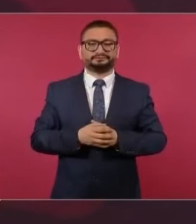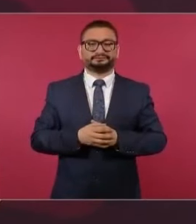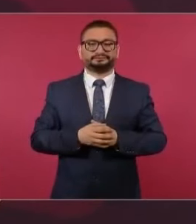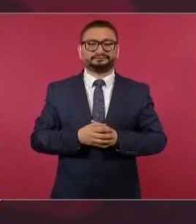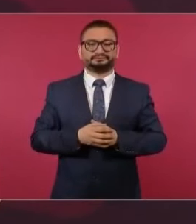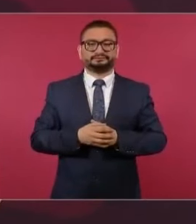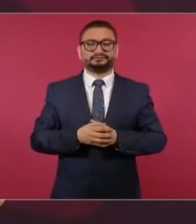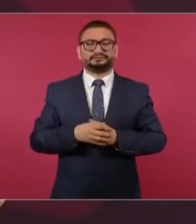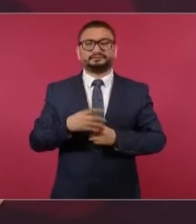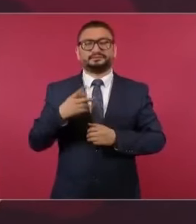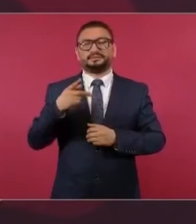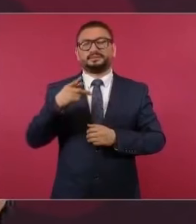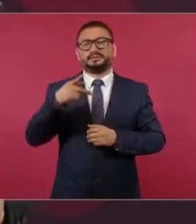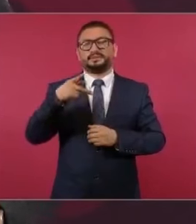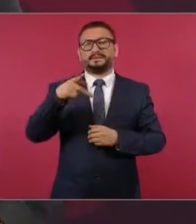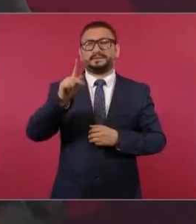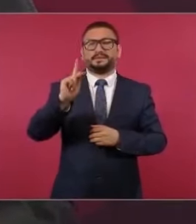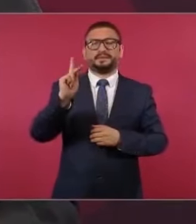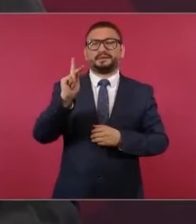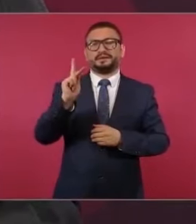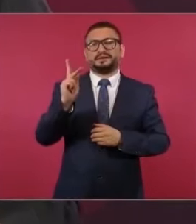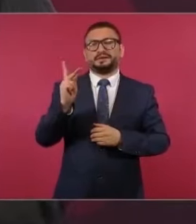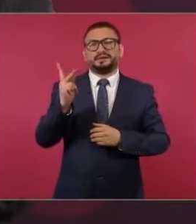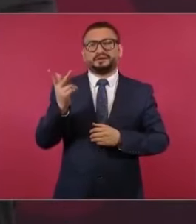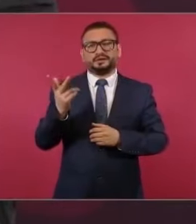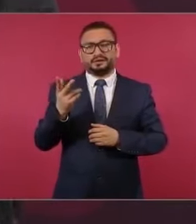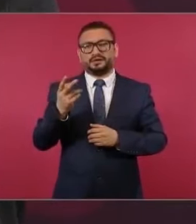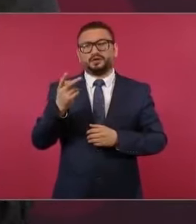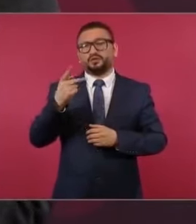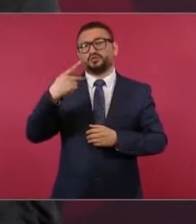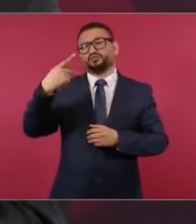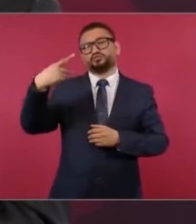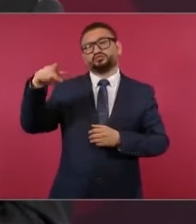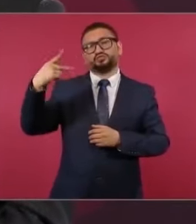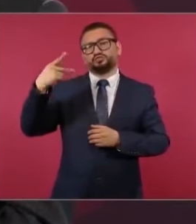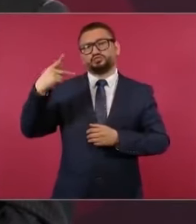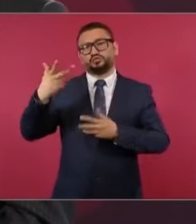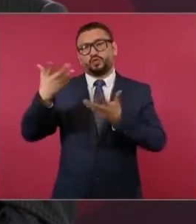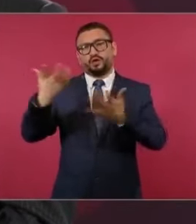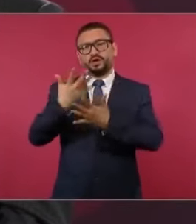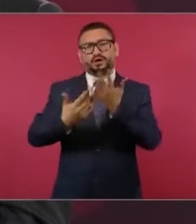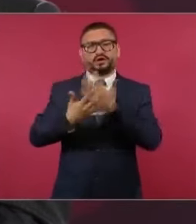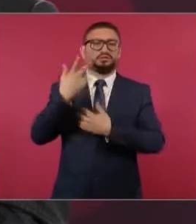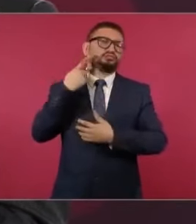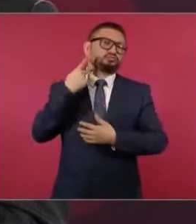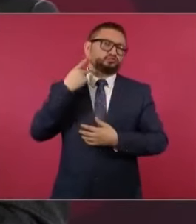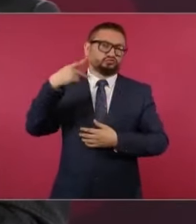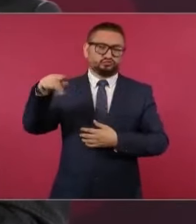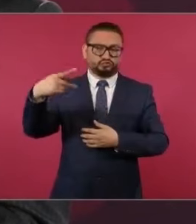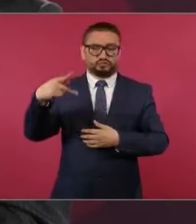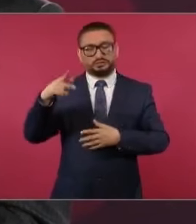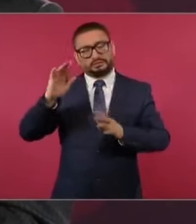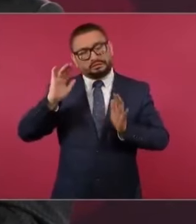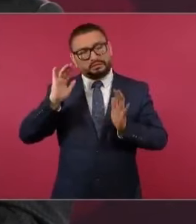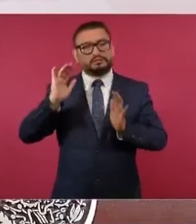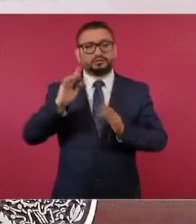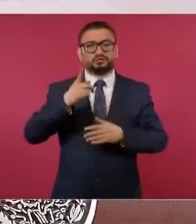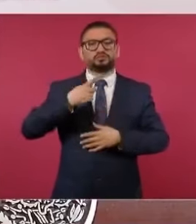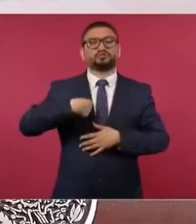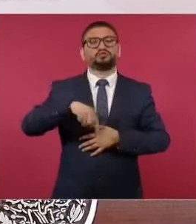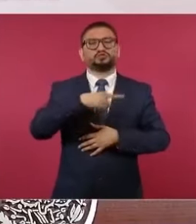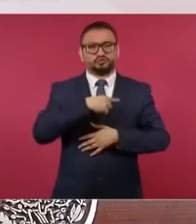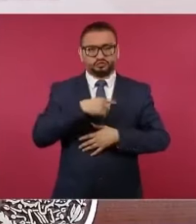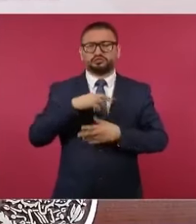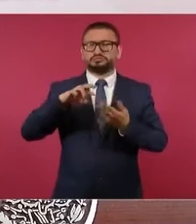Andrés Manuel López Obrador informó que se están llevando a cabo gestiones para buscar un acuerdo en relación a las medidas tomadas por Estados Unidos en la